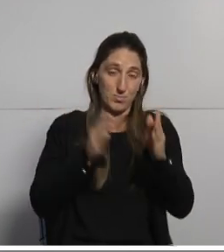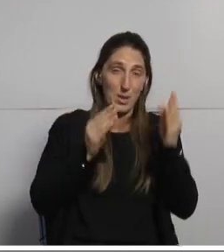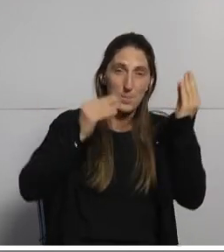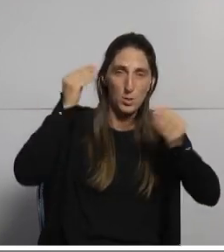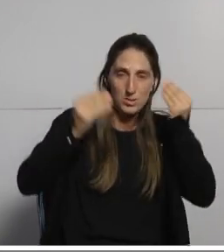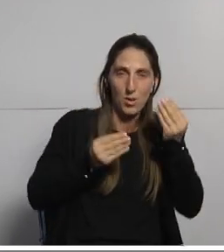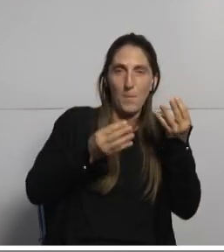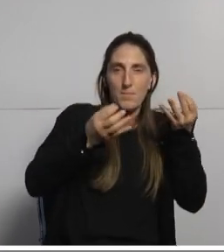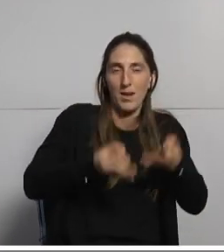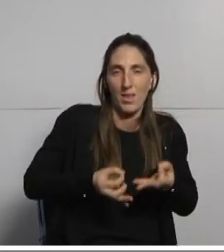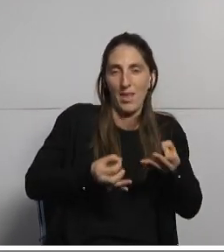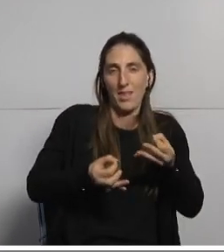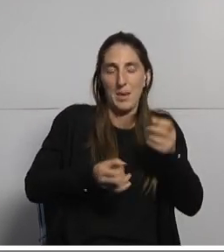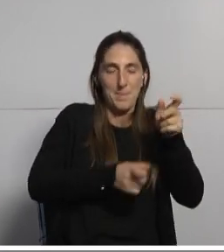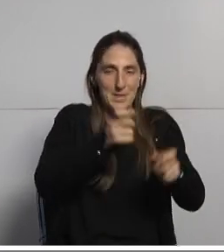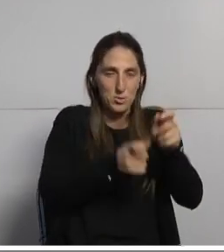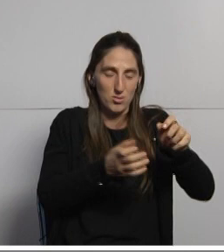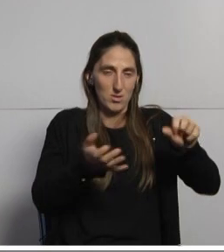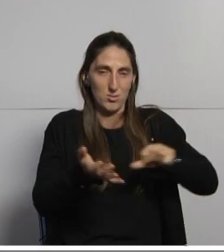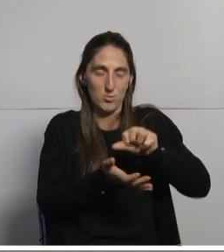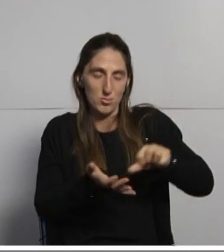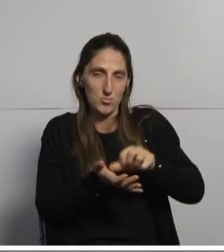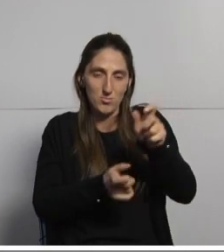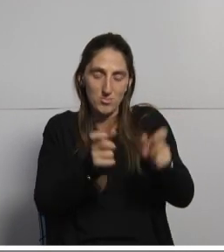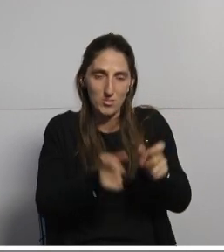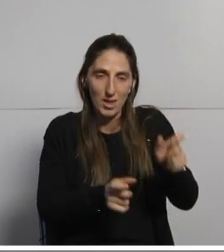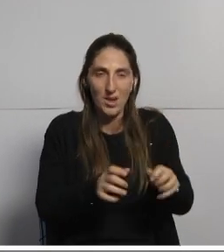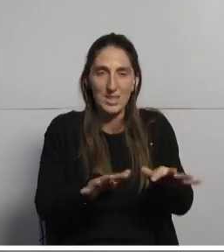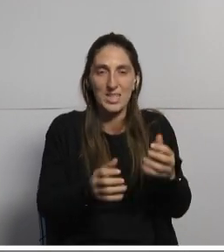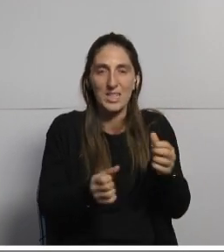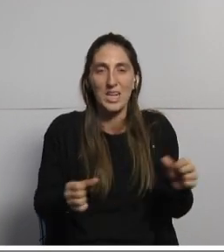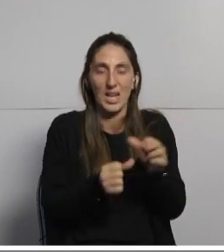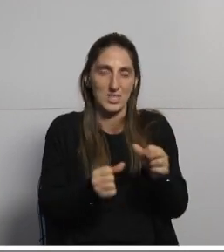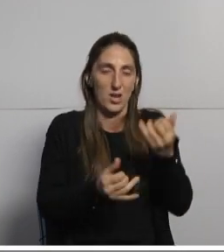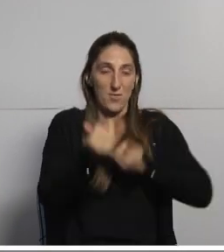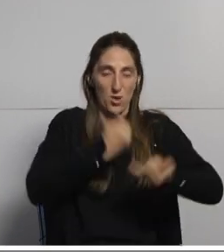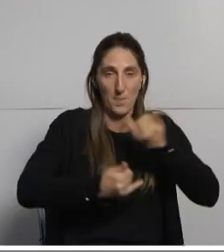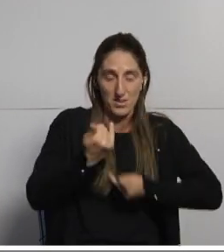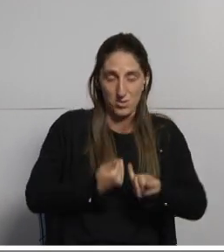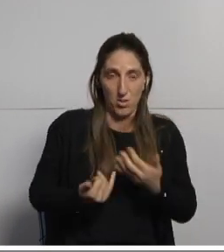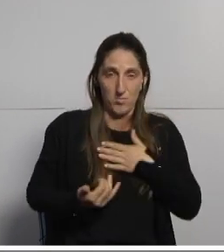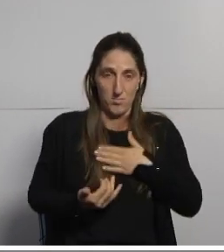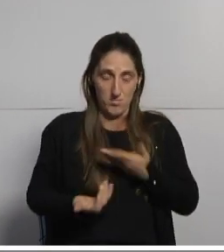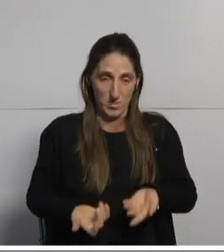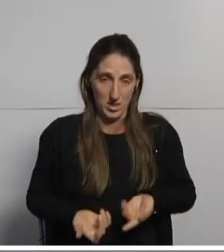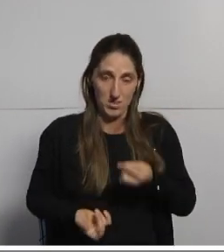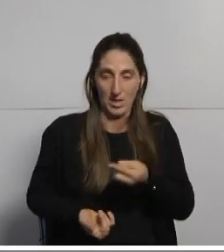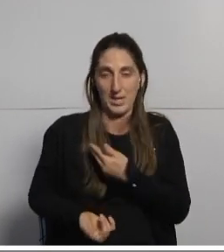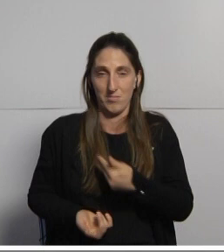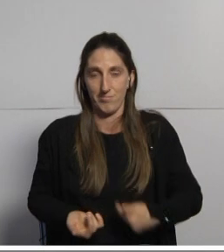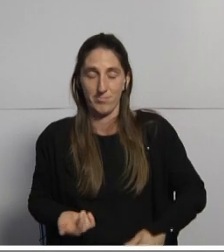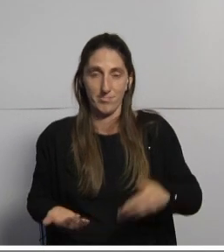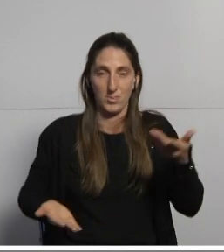preocupación real de un ciudadano de qué están haciendo con mis datos y de la privacidad de mi información. Ahí hay que poner entonces gobernanza,